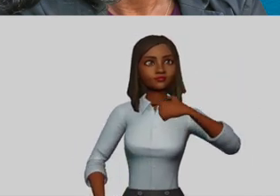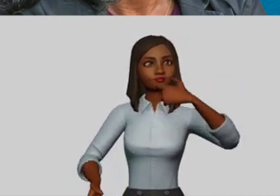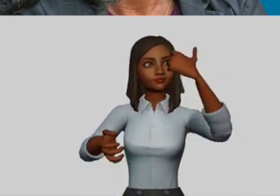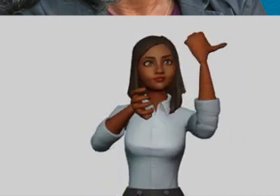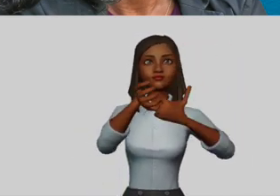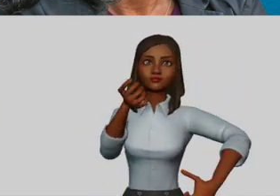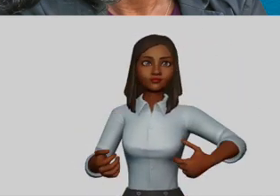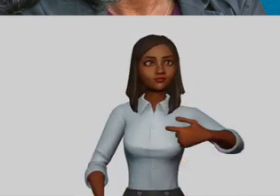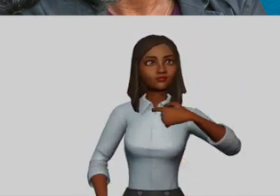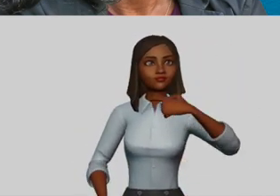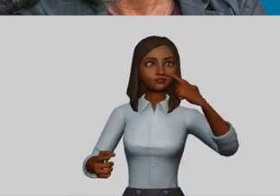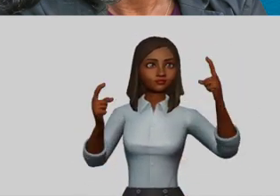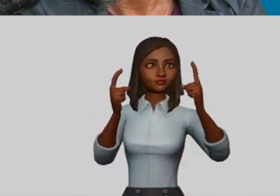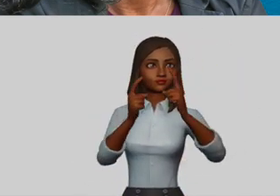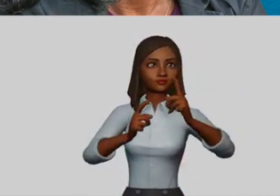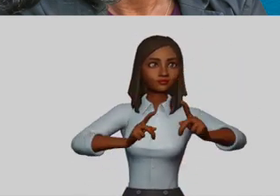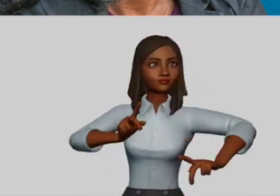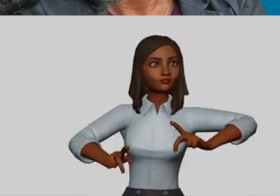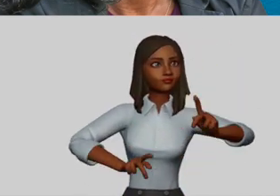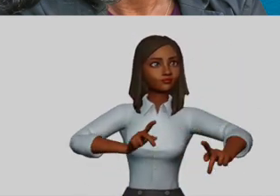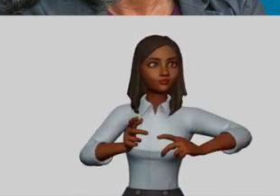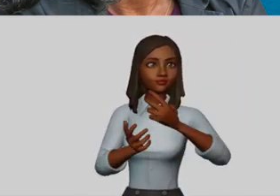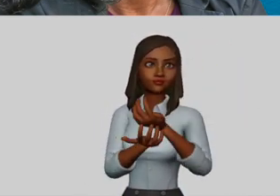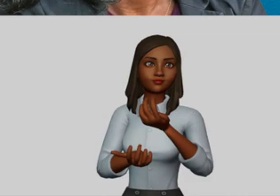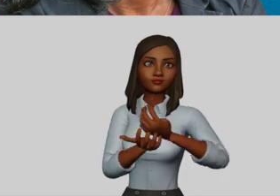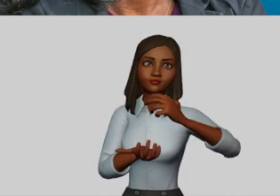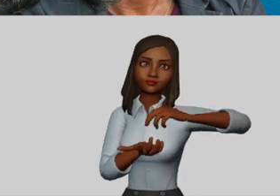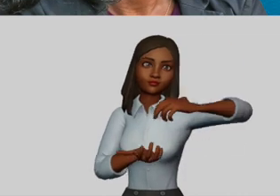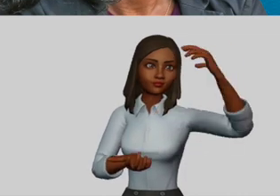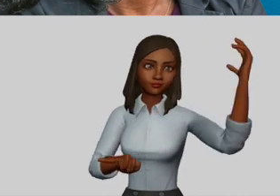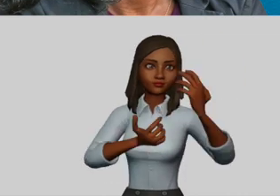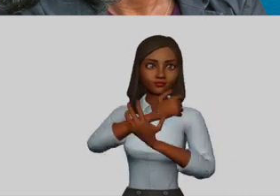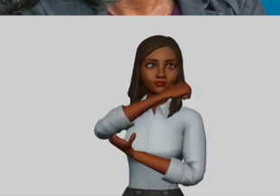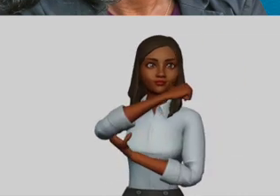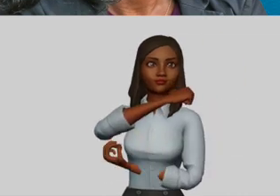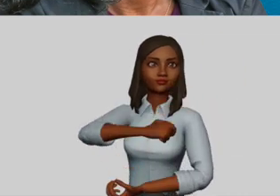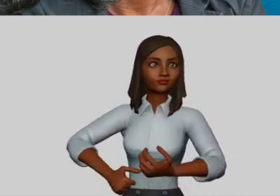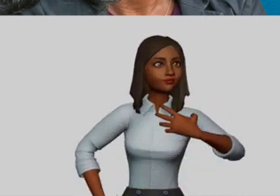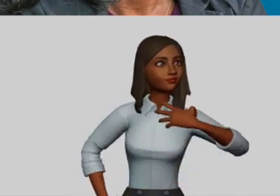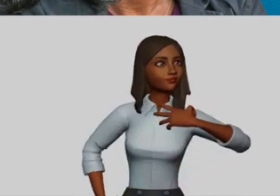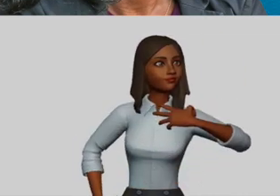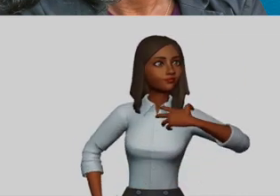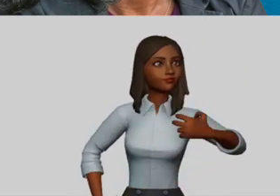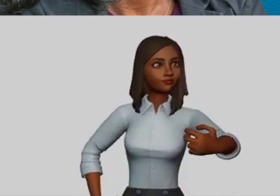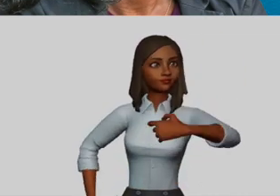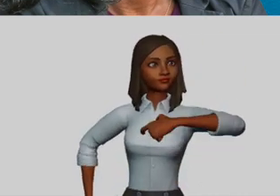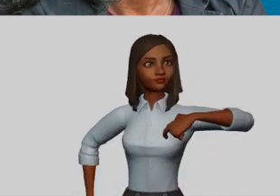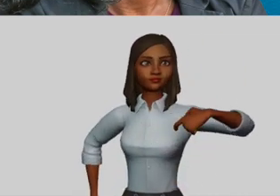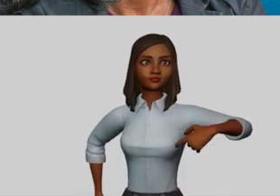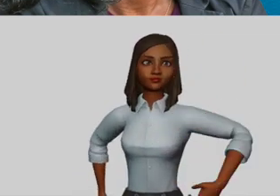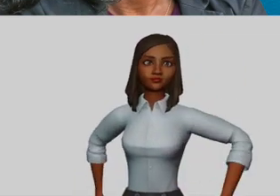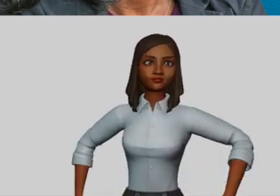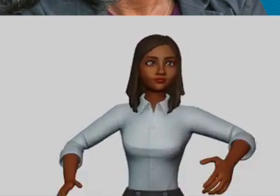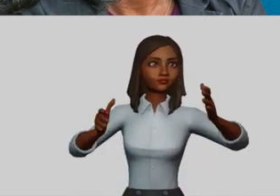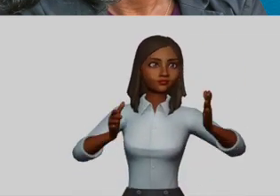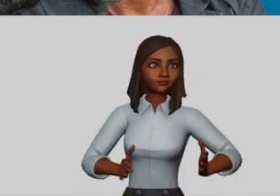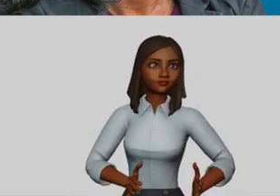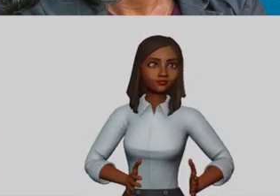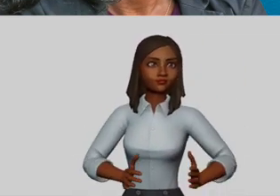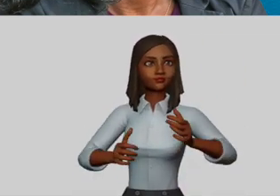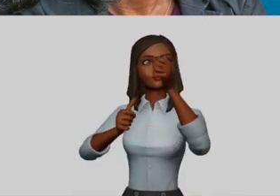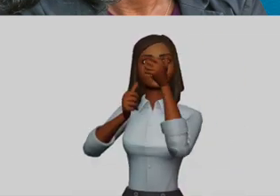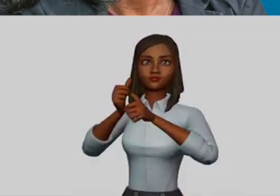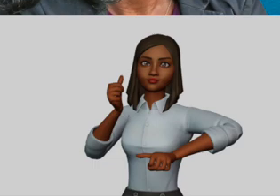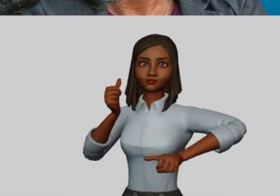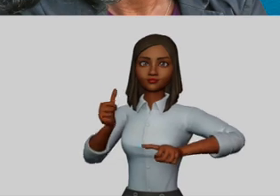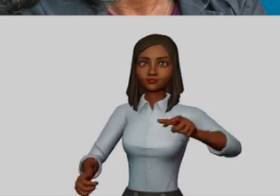eras 24/7. No, se me nota. sí, no, yo desde